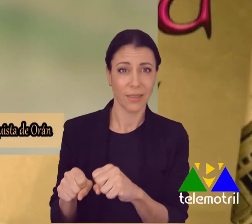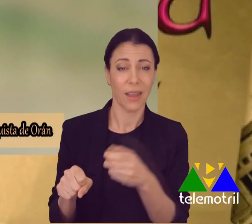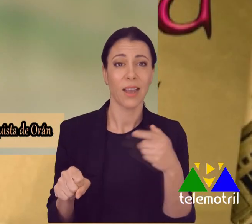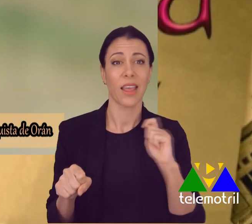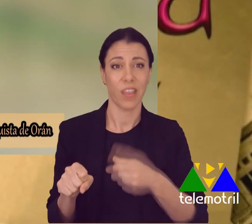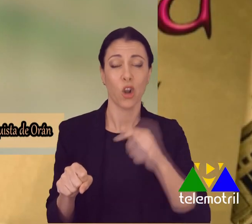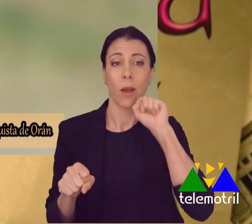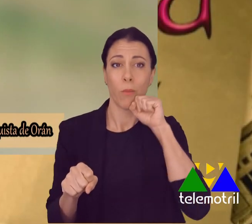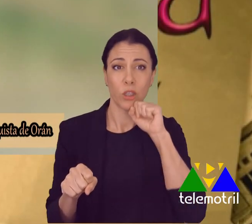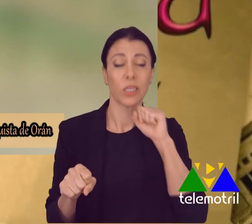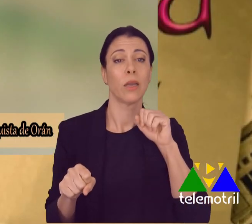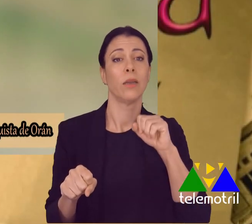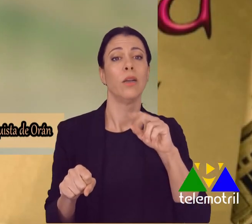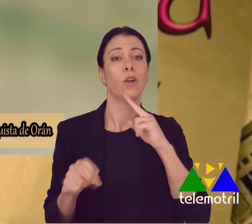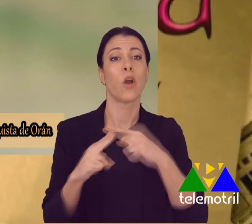Orán,